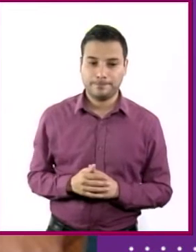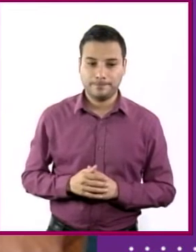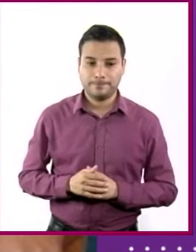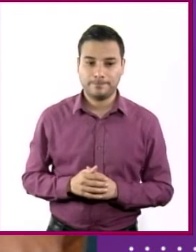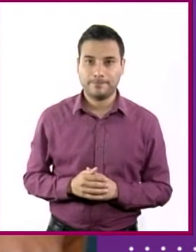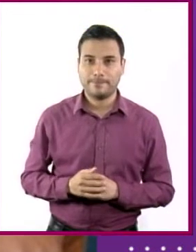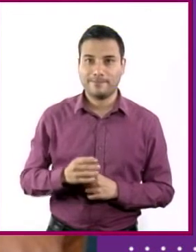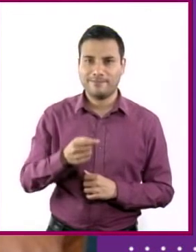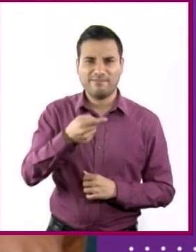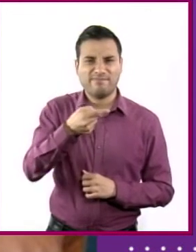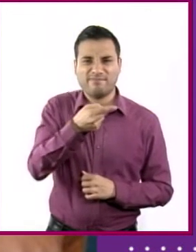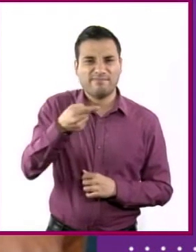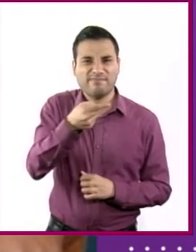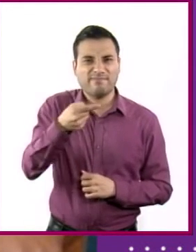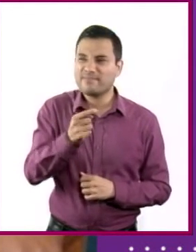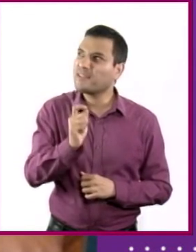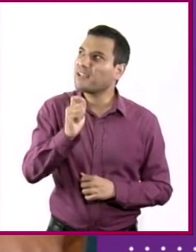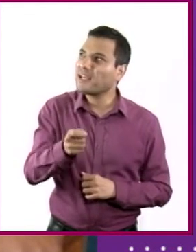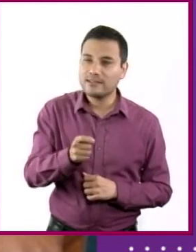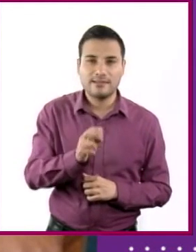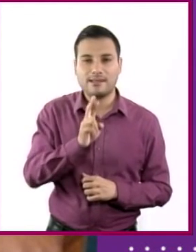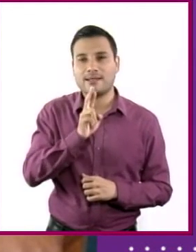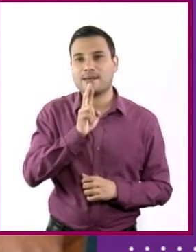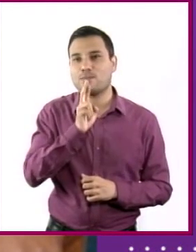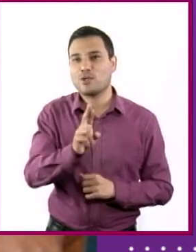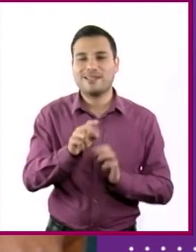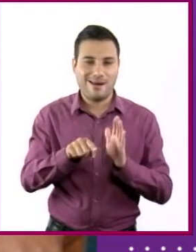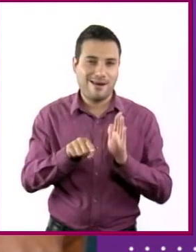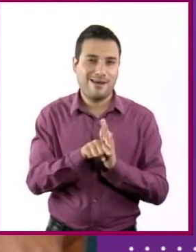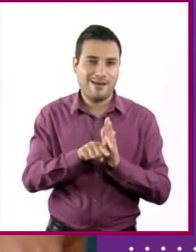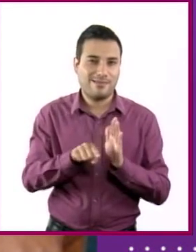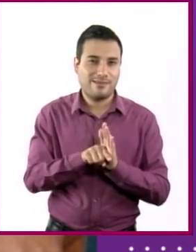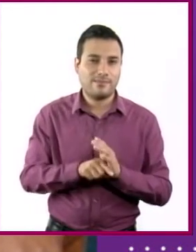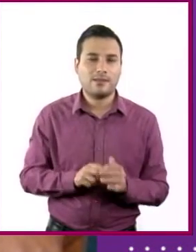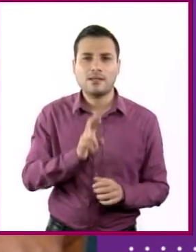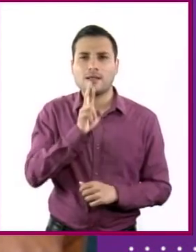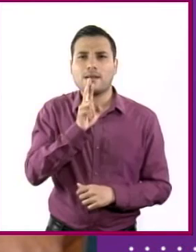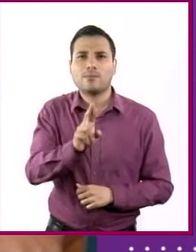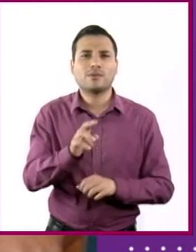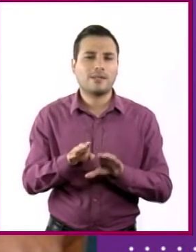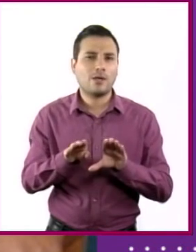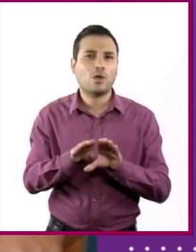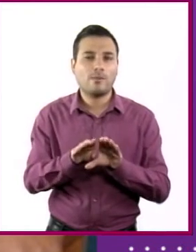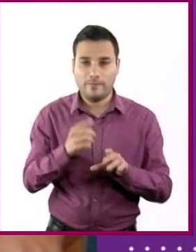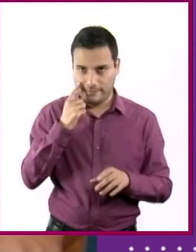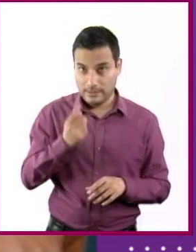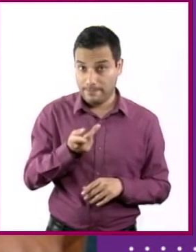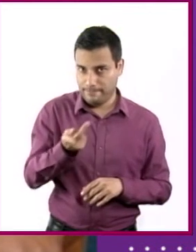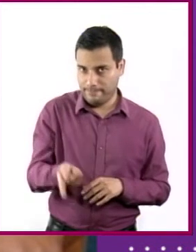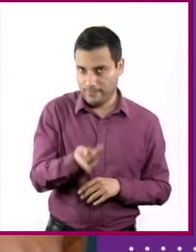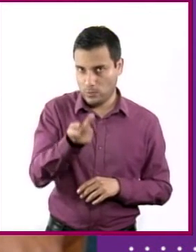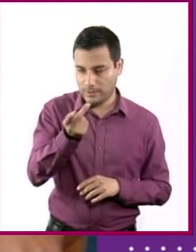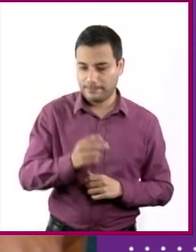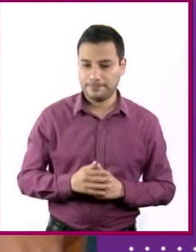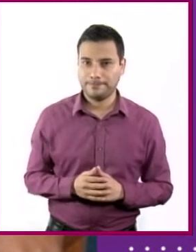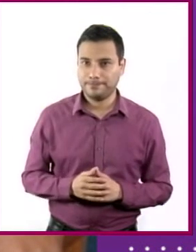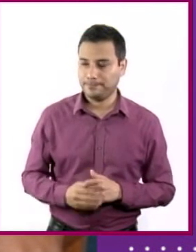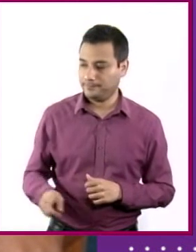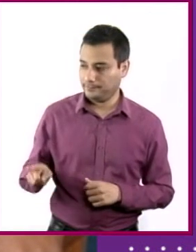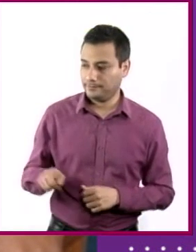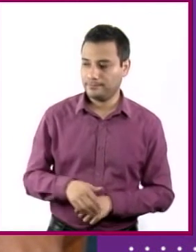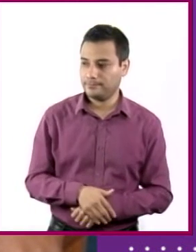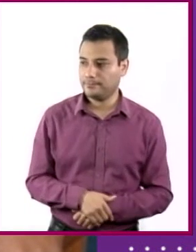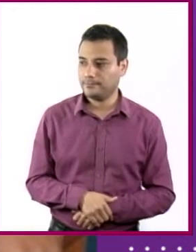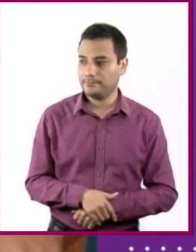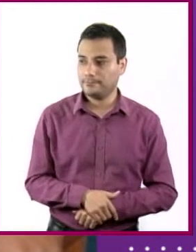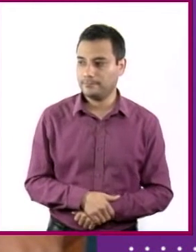un signo de menos porque la respuesta es negativa. ¿Cómo responderían a esta pregunta? Could your